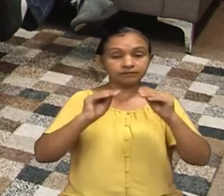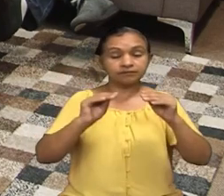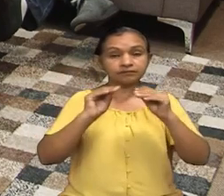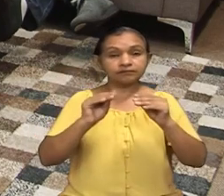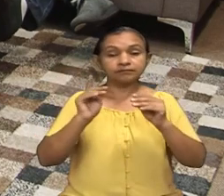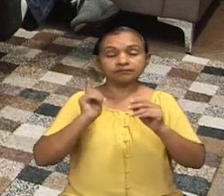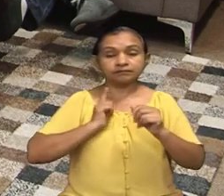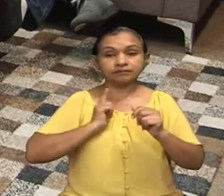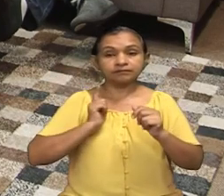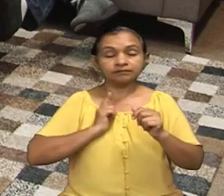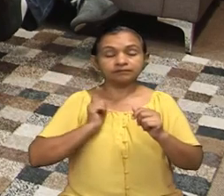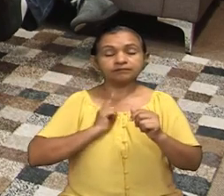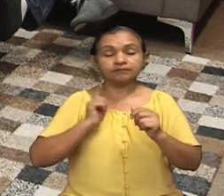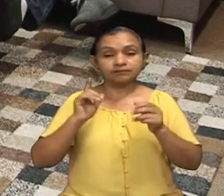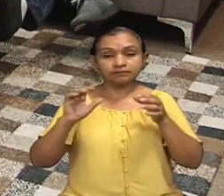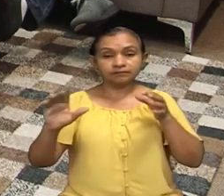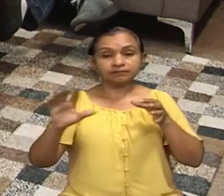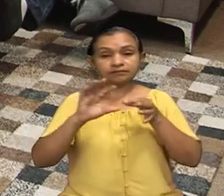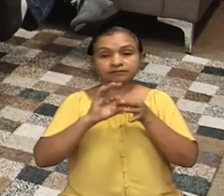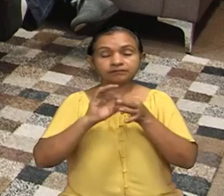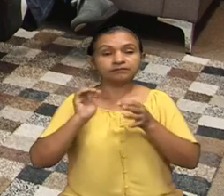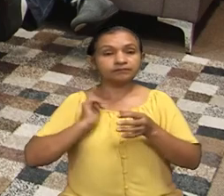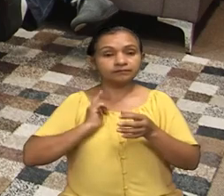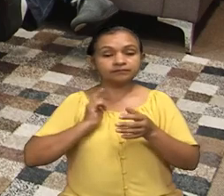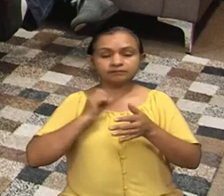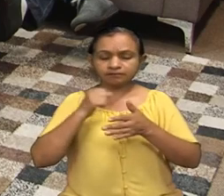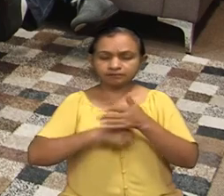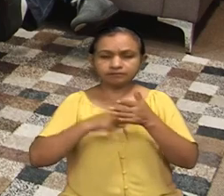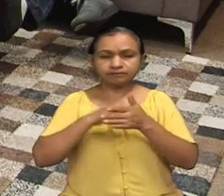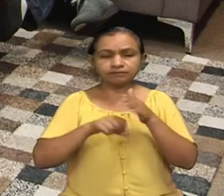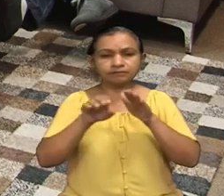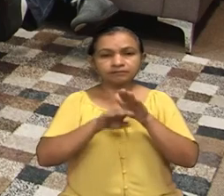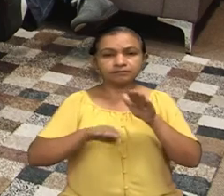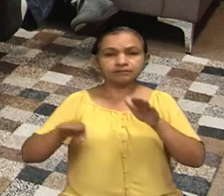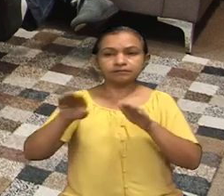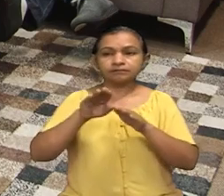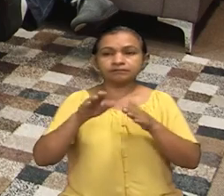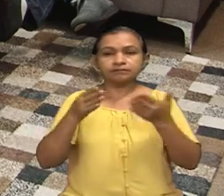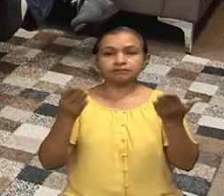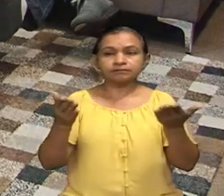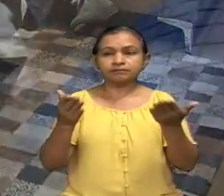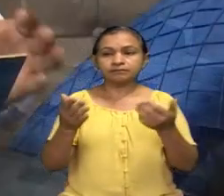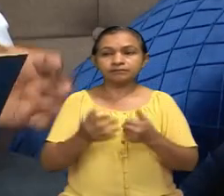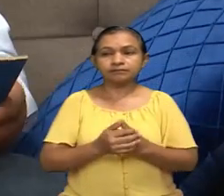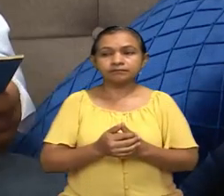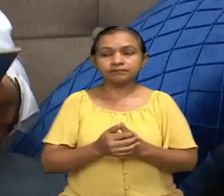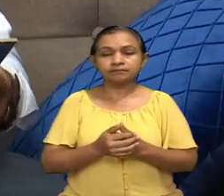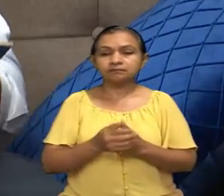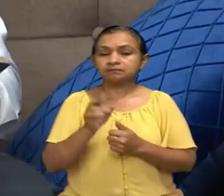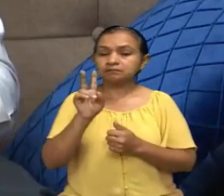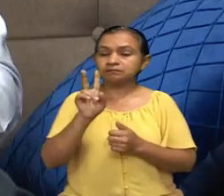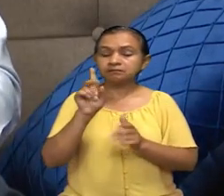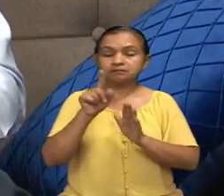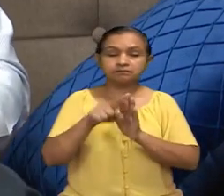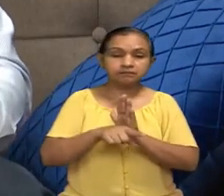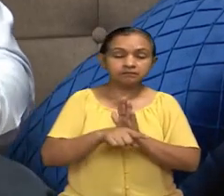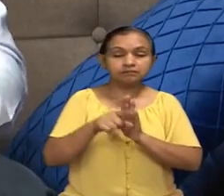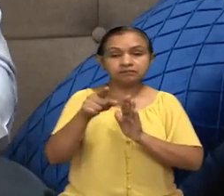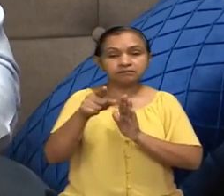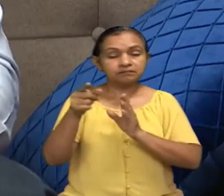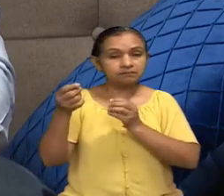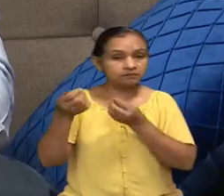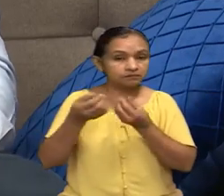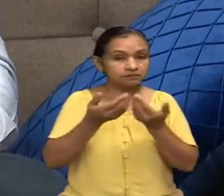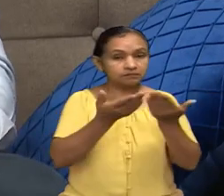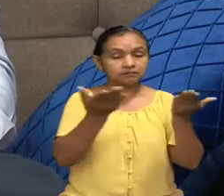que ellos tienen ahí para nosotros y lo tenemos que potenciar. Compañero Carlos Emilio, diputado, en dos minutos precisamente su mensaje